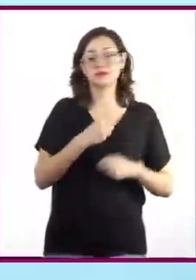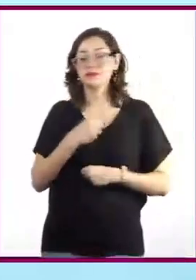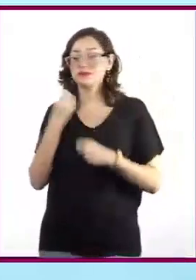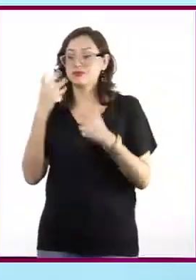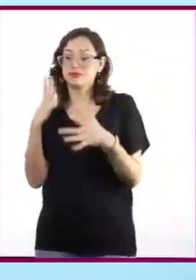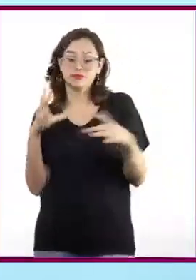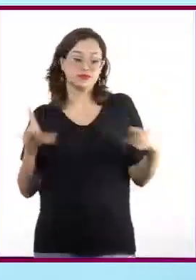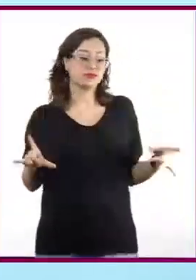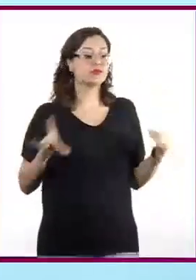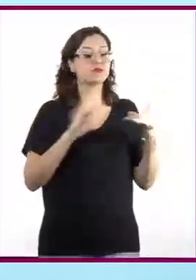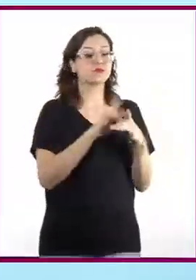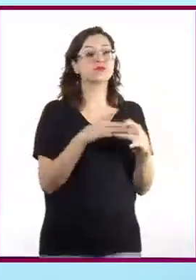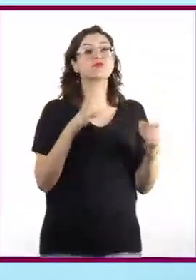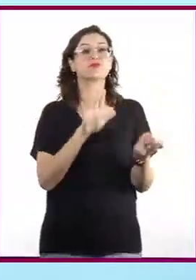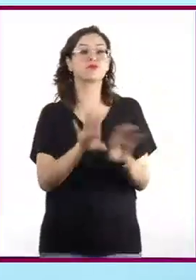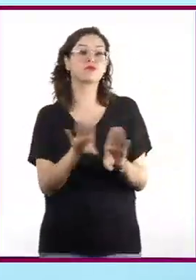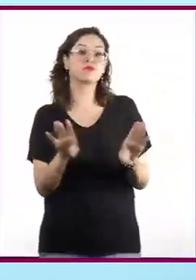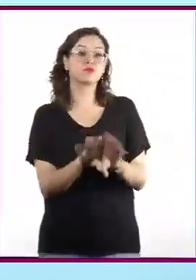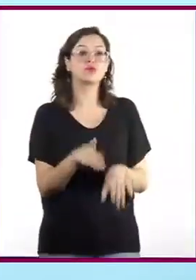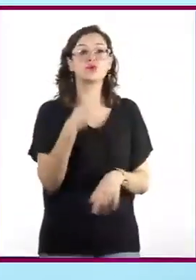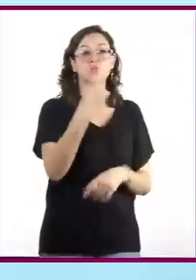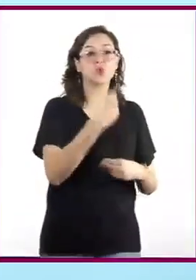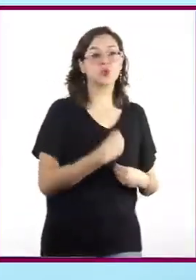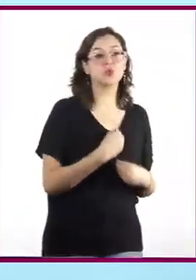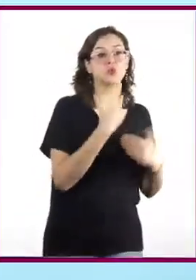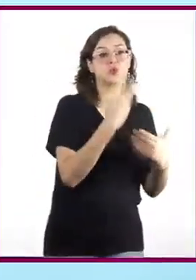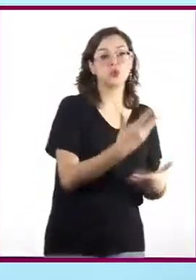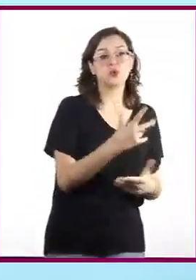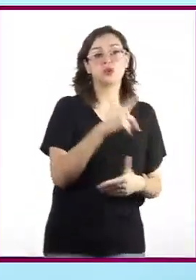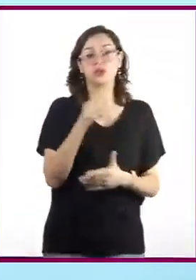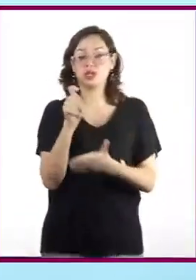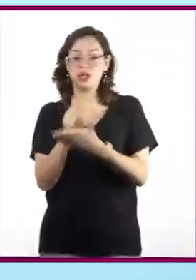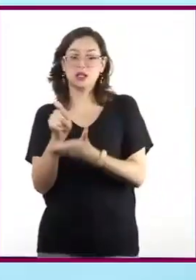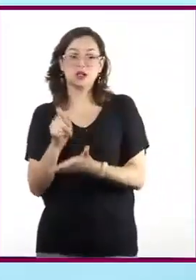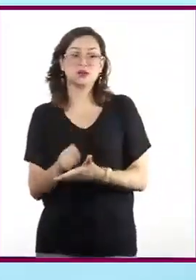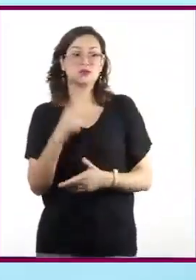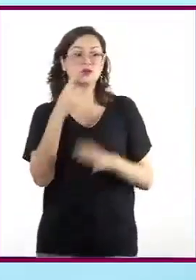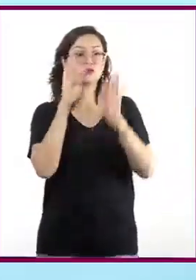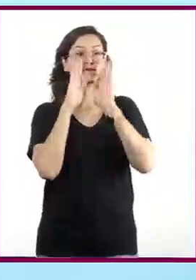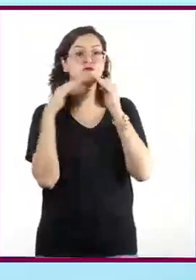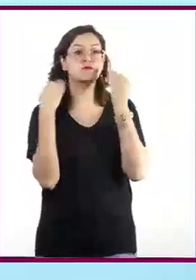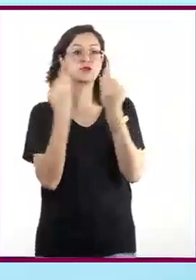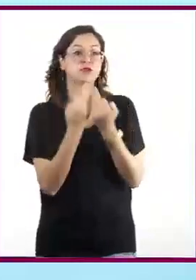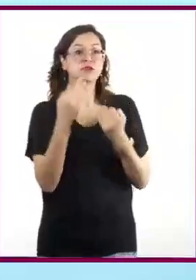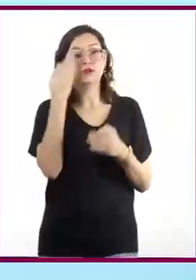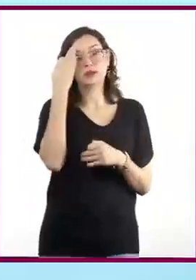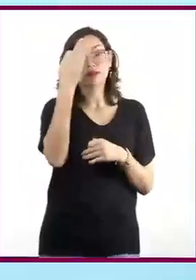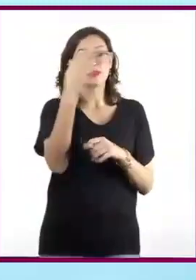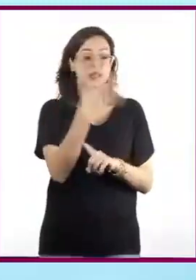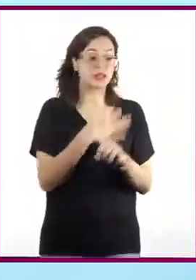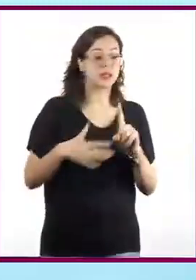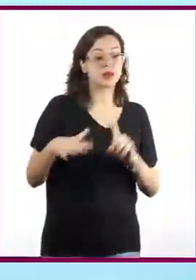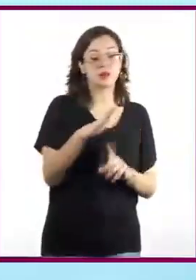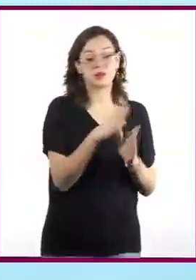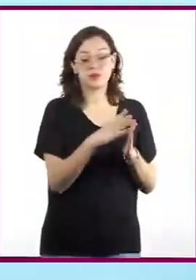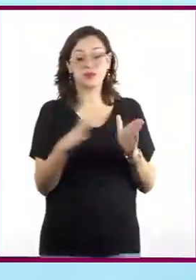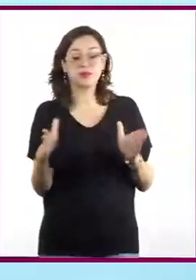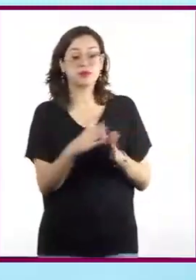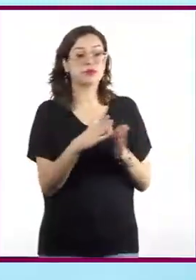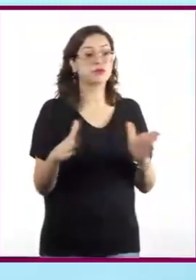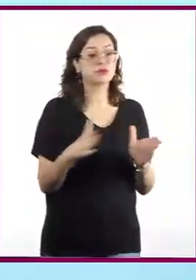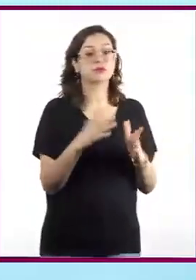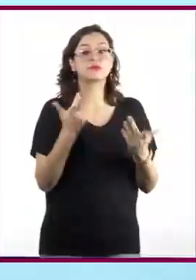observaremos los motivos que pueden tener un poeta para escribir de cierta manera, la época en que escribe, la estructura